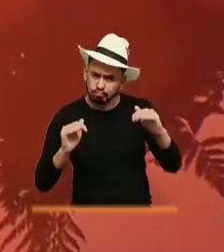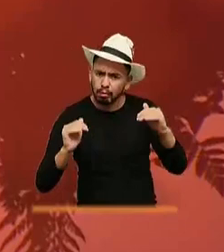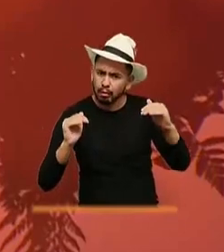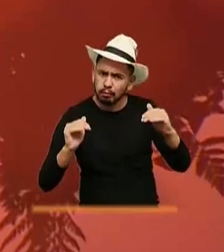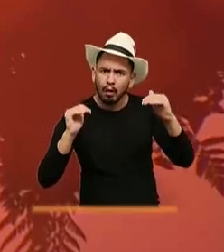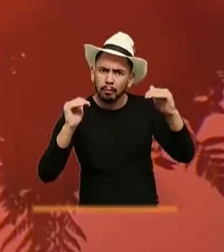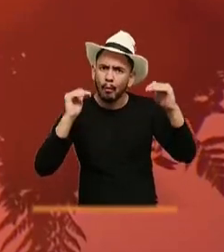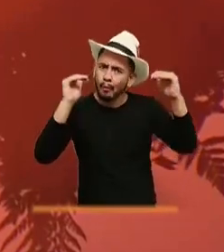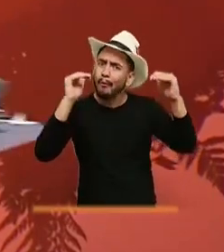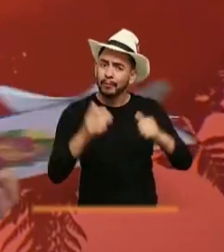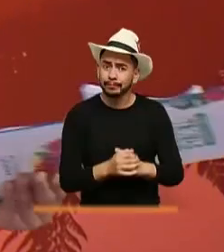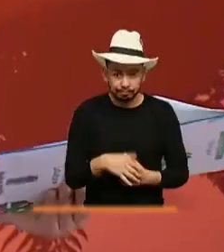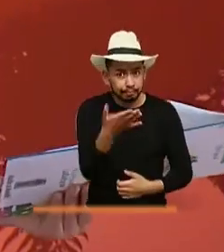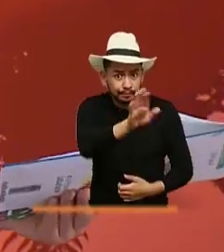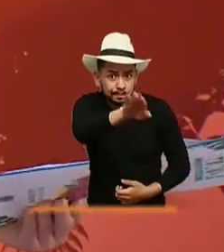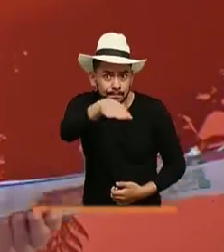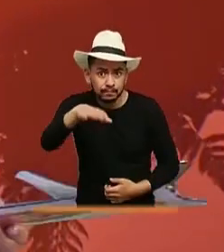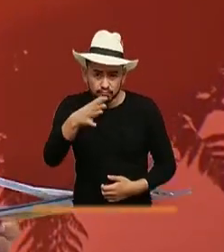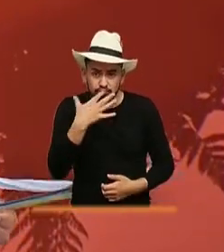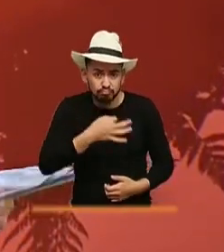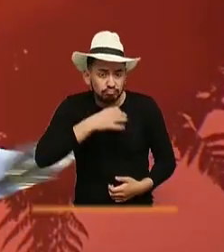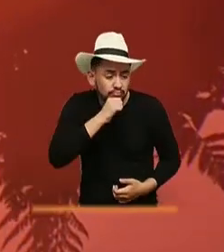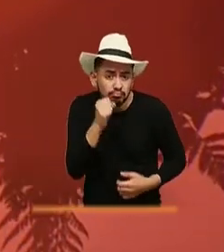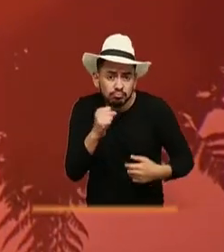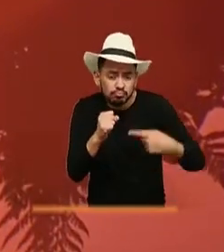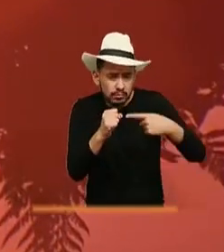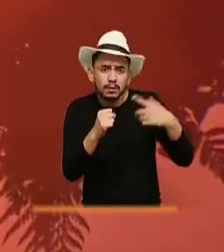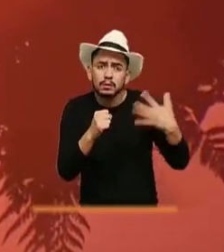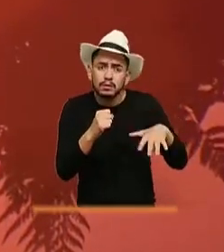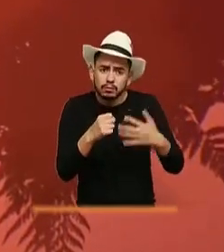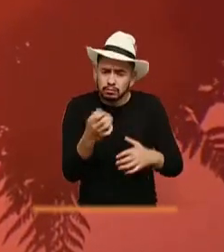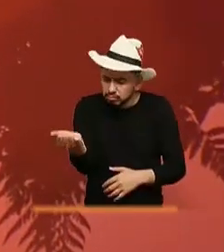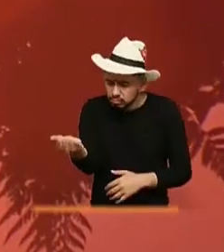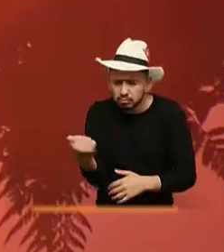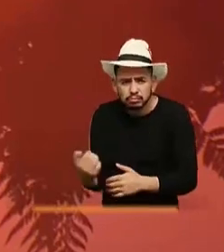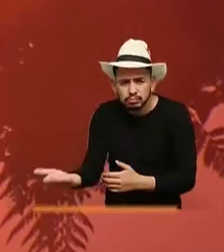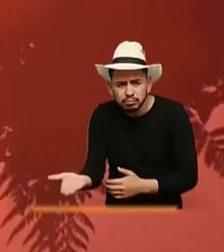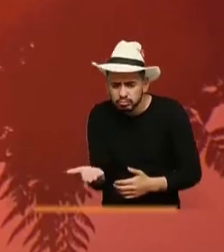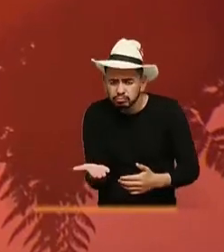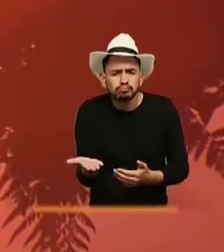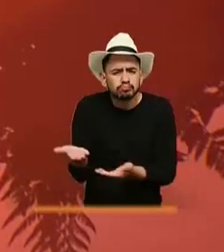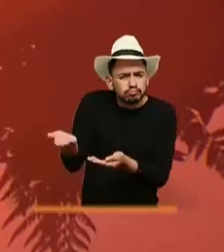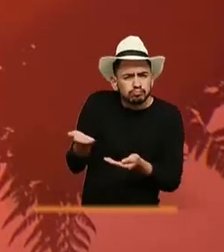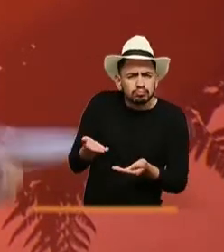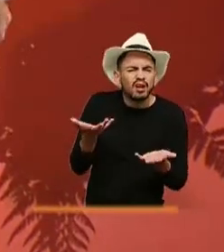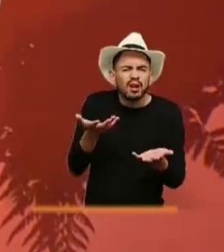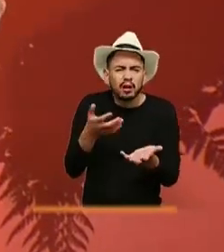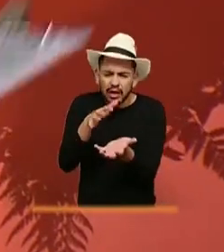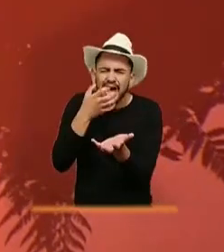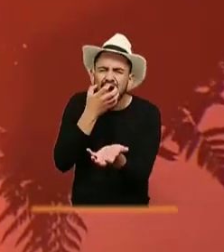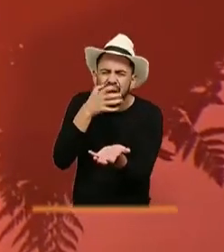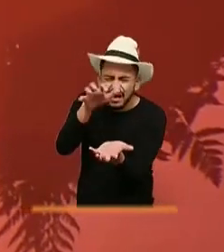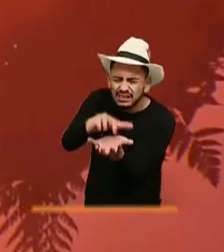viejita Esther Botero, mirando para el nochero, le preguntó a don Clemente, ¿cuál es tu caja de dientes?